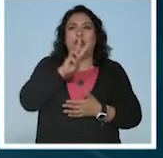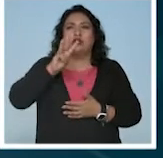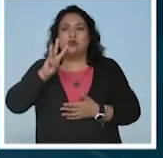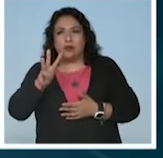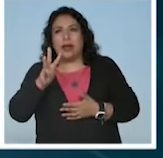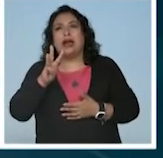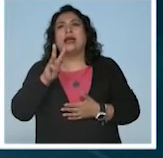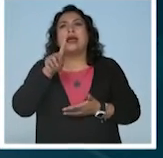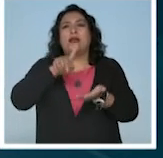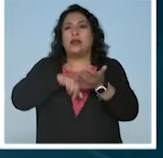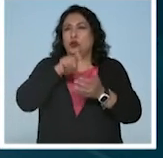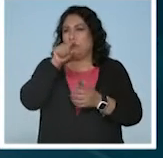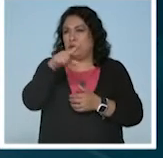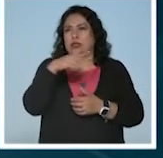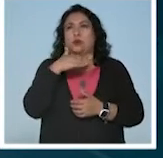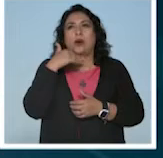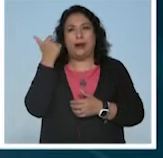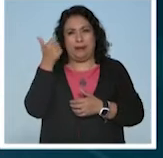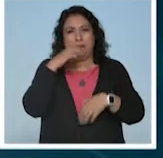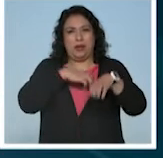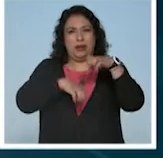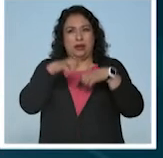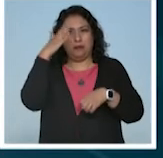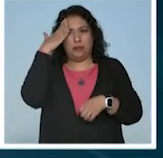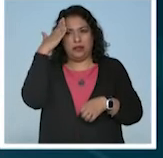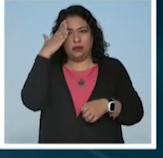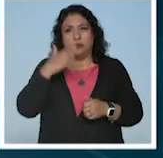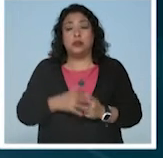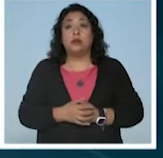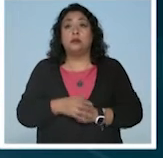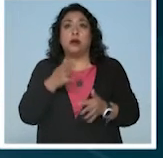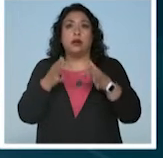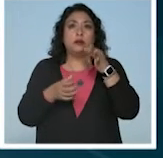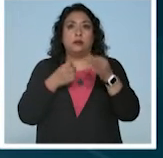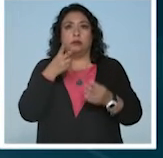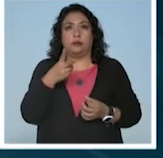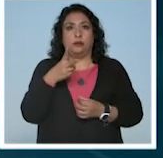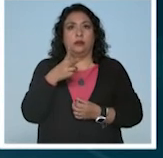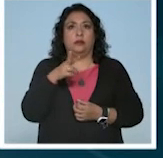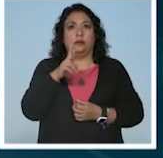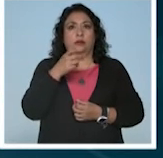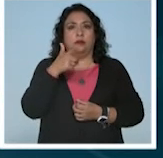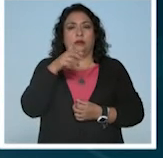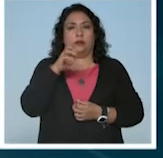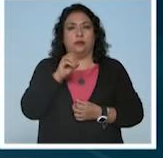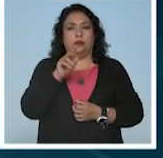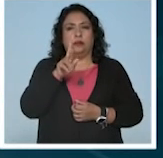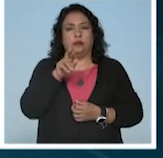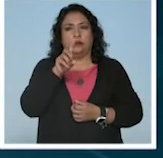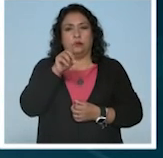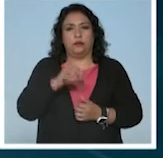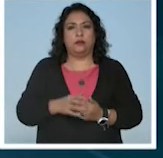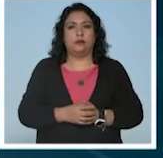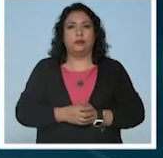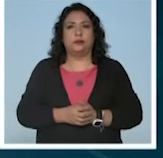de wolsburg alemania noticias 22 rodrigo peredo